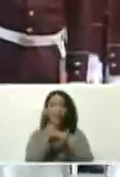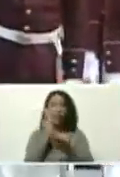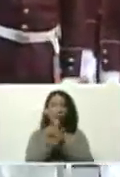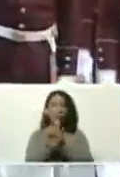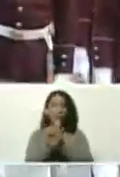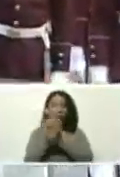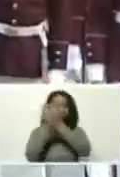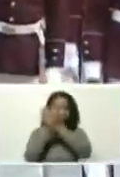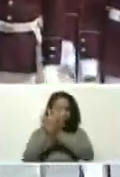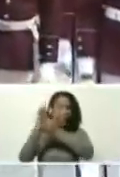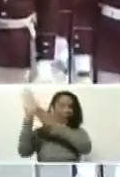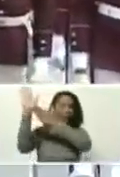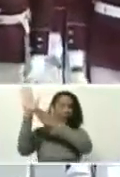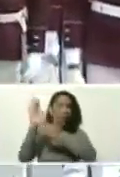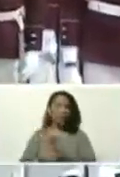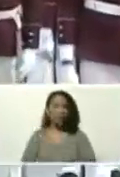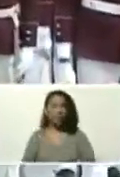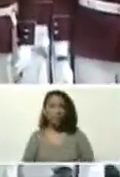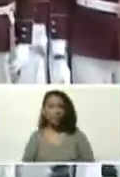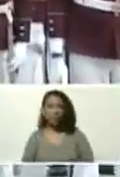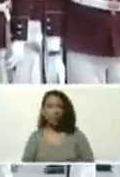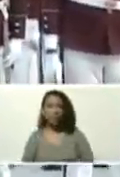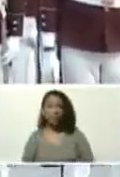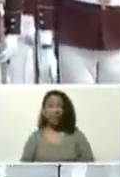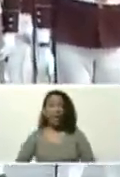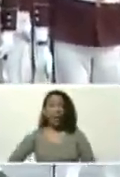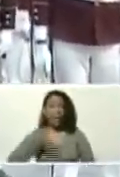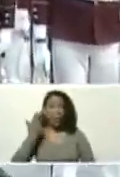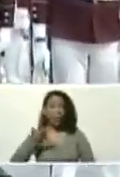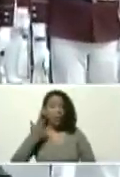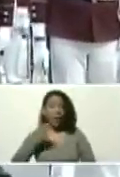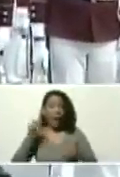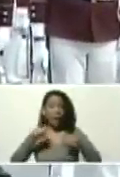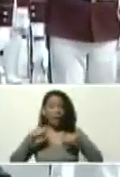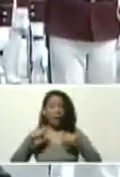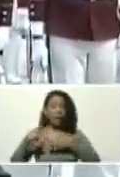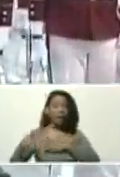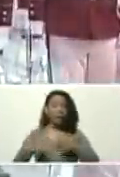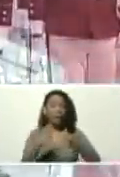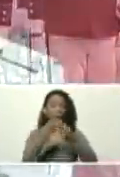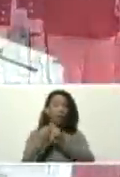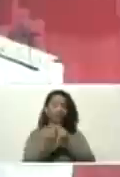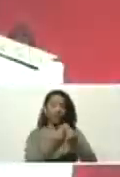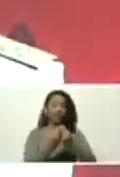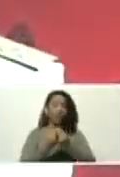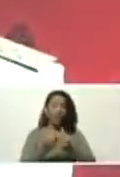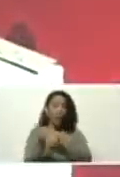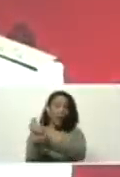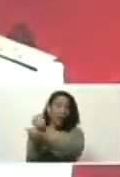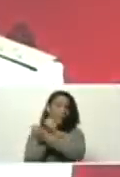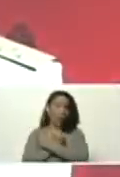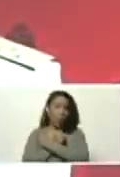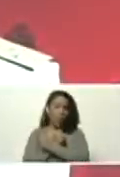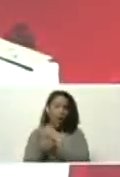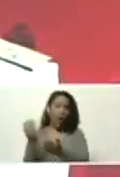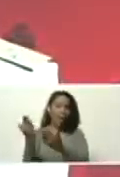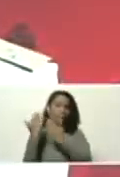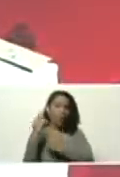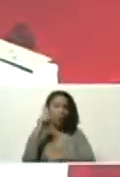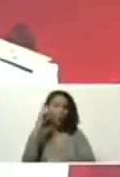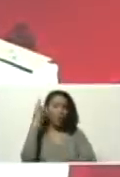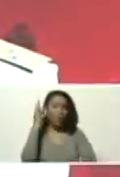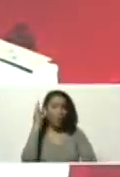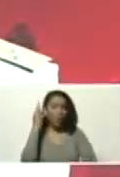infinitas. Gran parte de nuestra carrera la recorrimos acompañados por el amor y el apoyo de unas